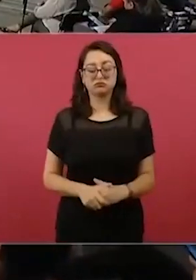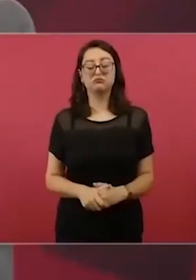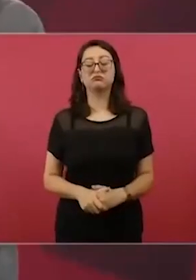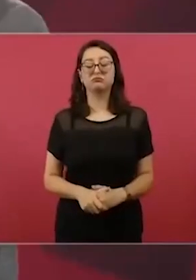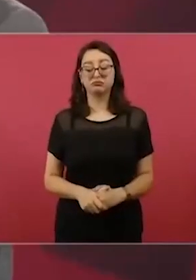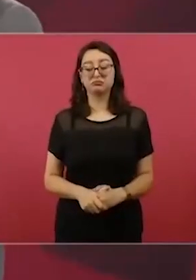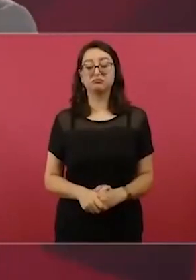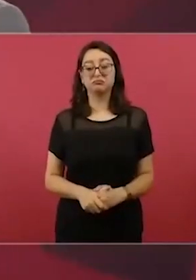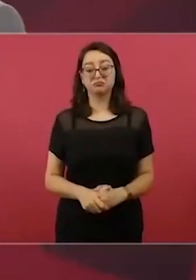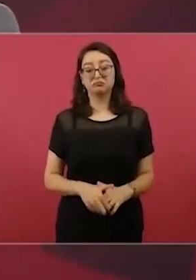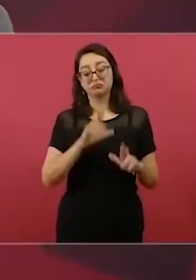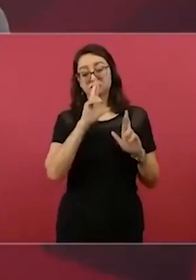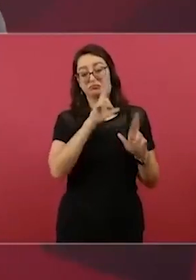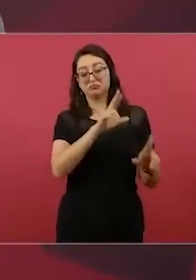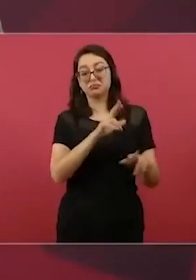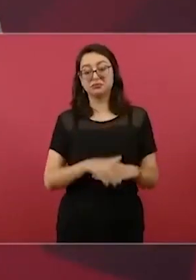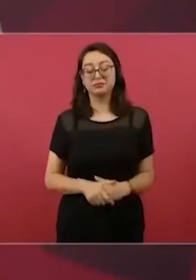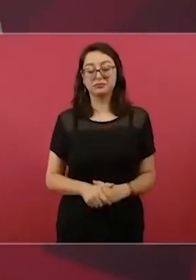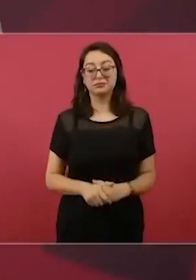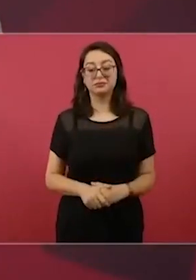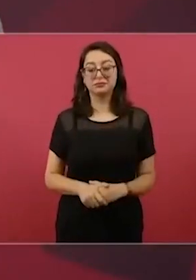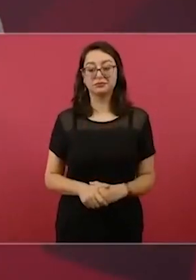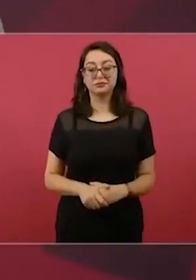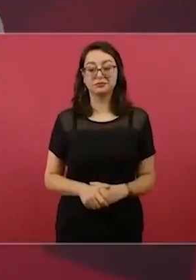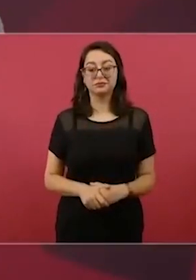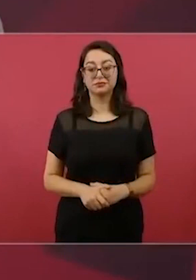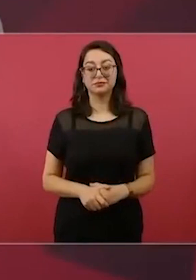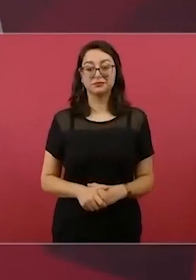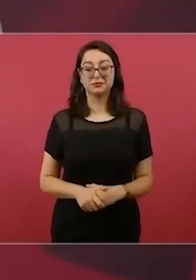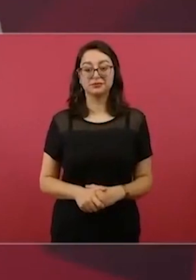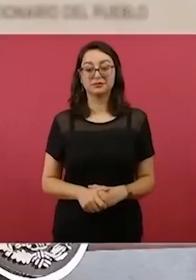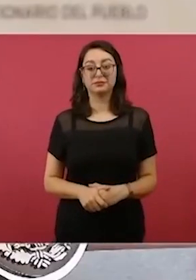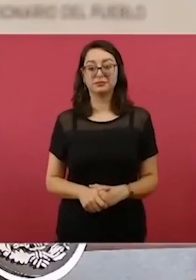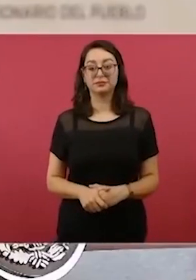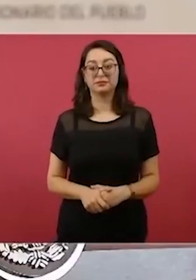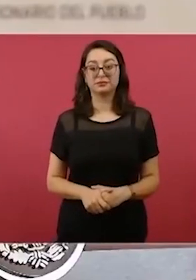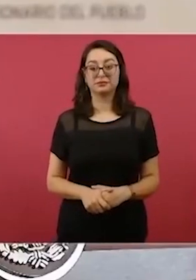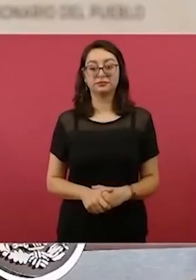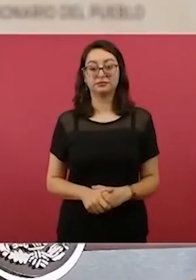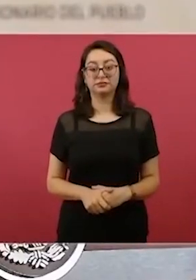muy buenas noches en esta ocasión me voy a permitir retomar